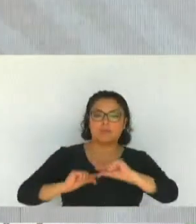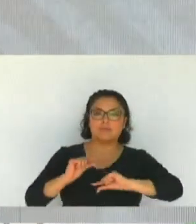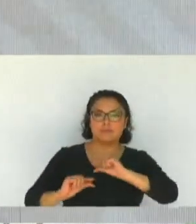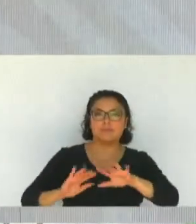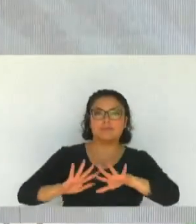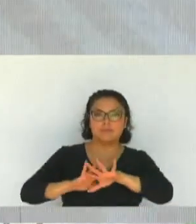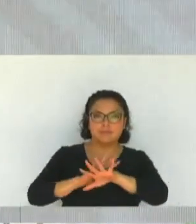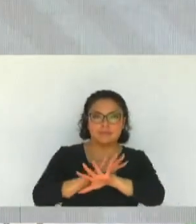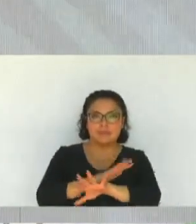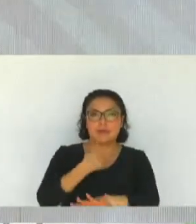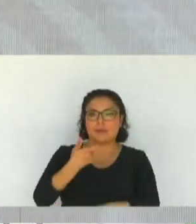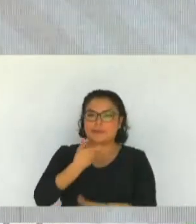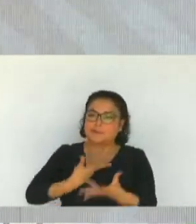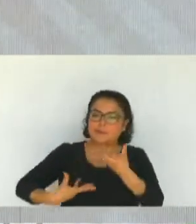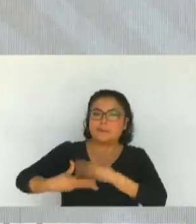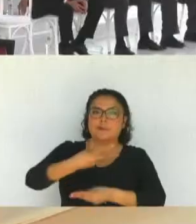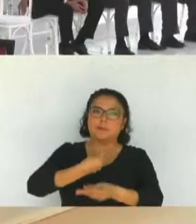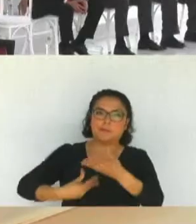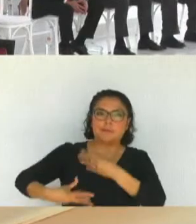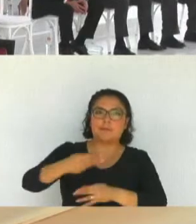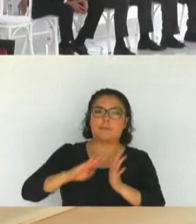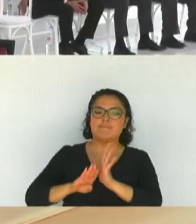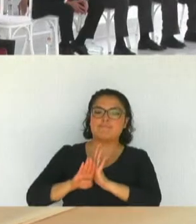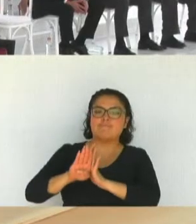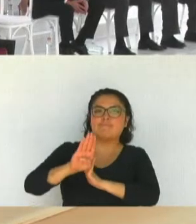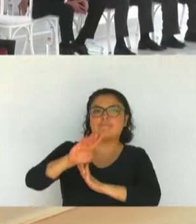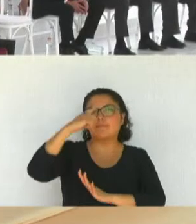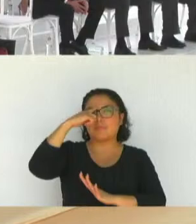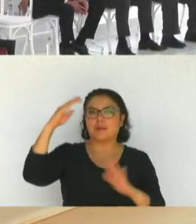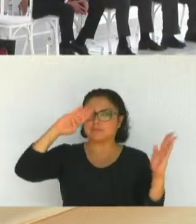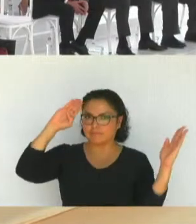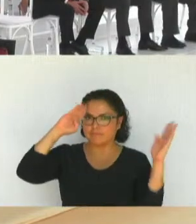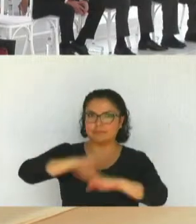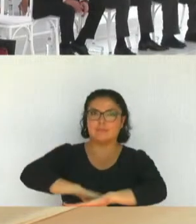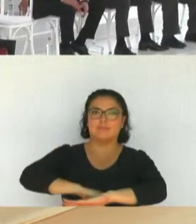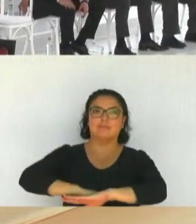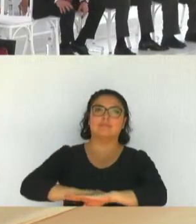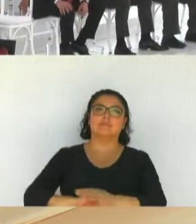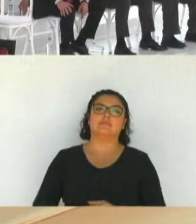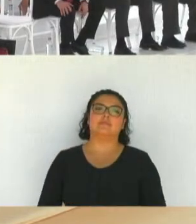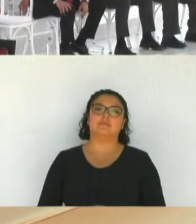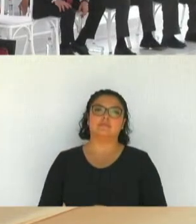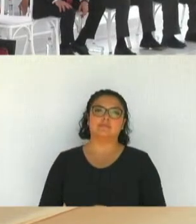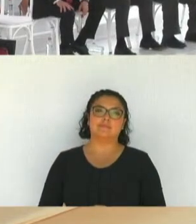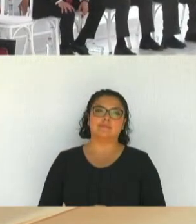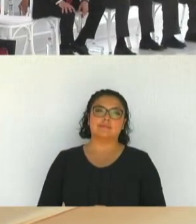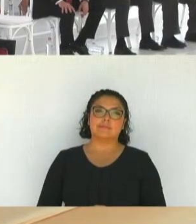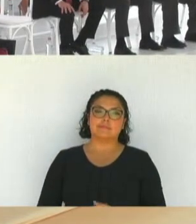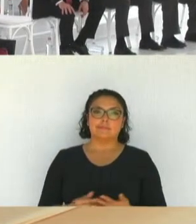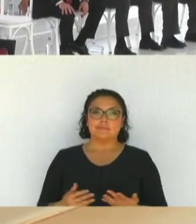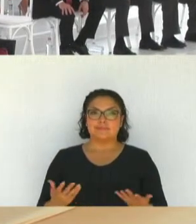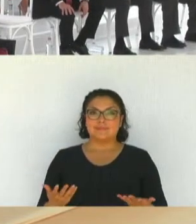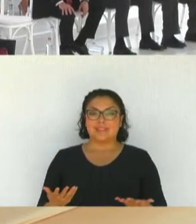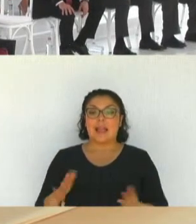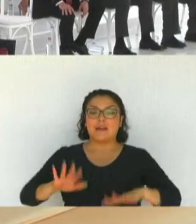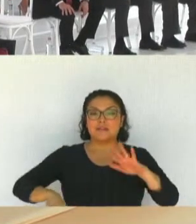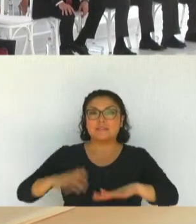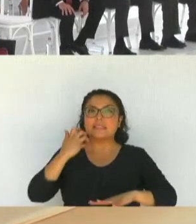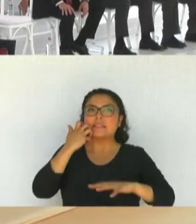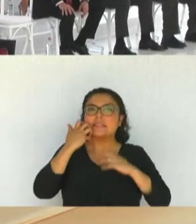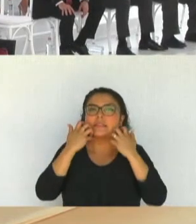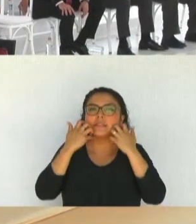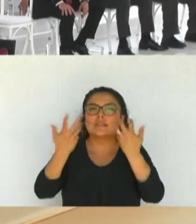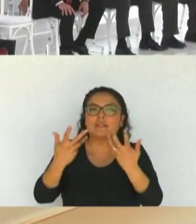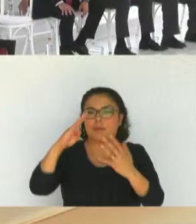lograr un propósito, que siempre es la paz. En ese sentido, cuando esa paz que es tan ansiada se